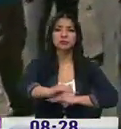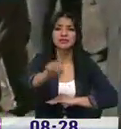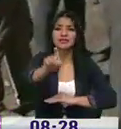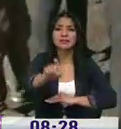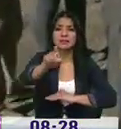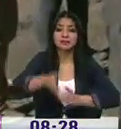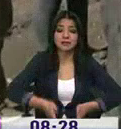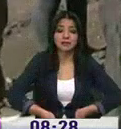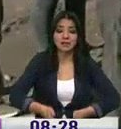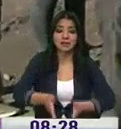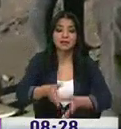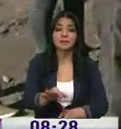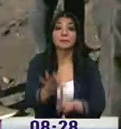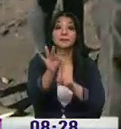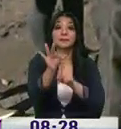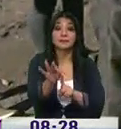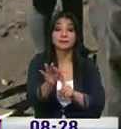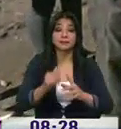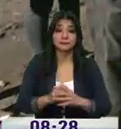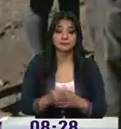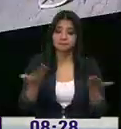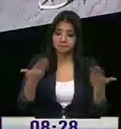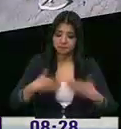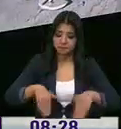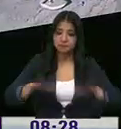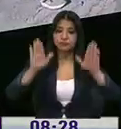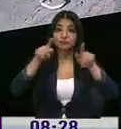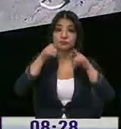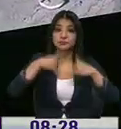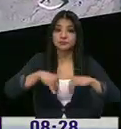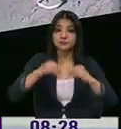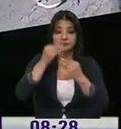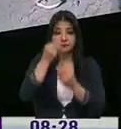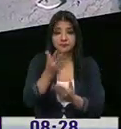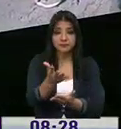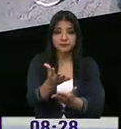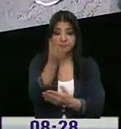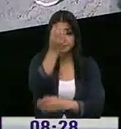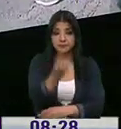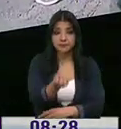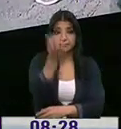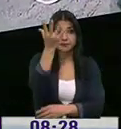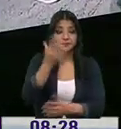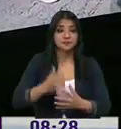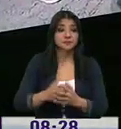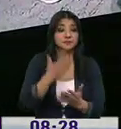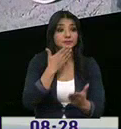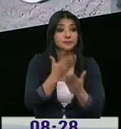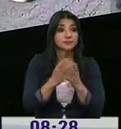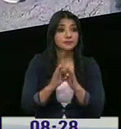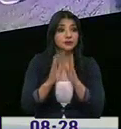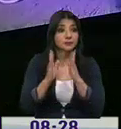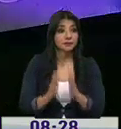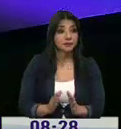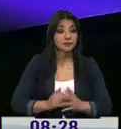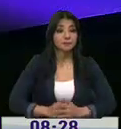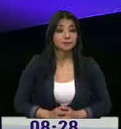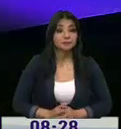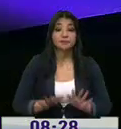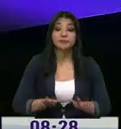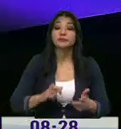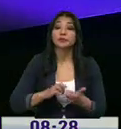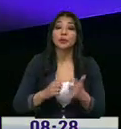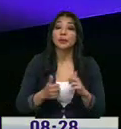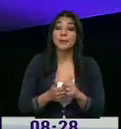principal en este sector. Con esto yo me despido, pero ustedes siguen con más en estudios. Buenos días. Gracias, mi querida Andrea. El problema radica